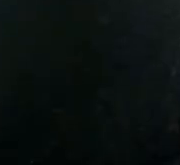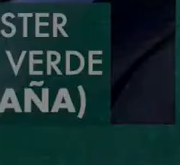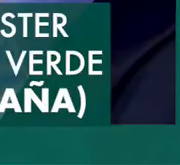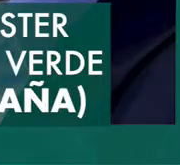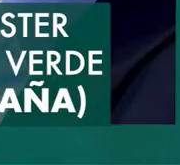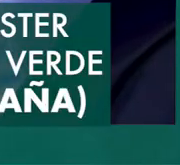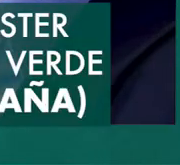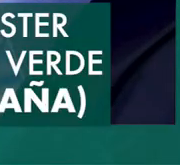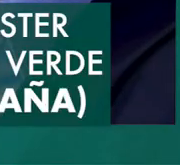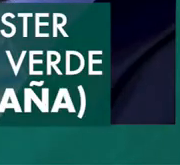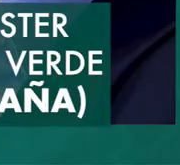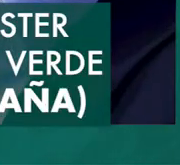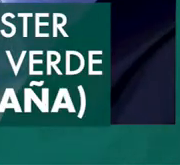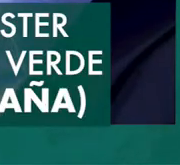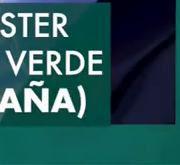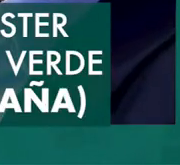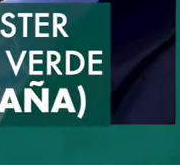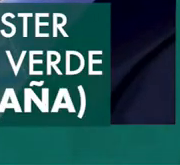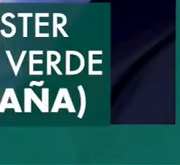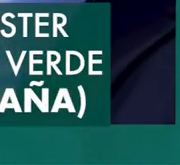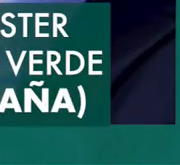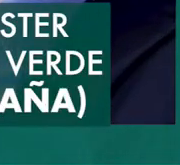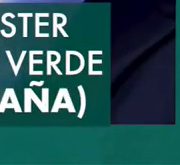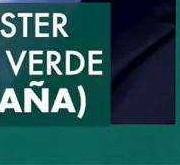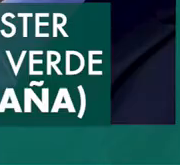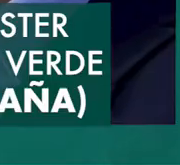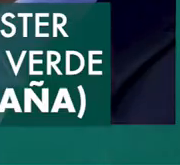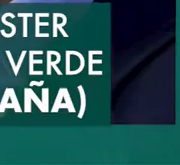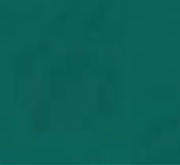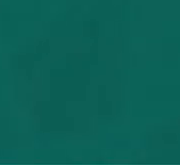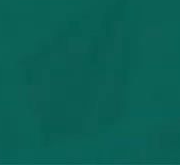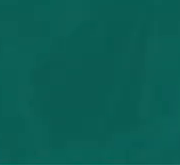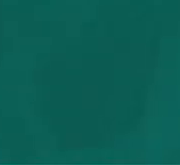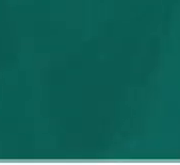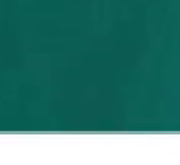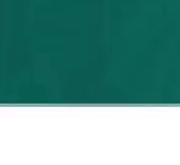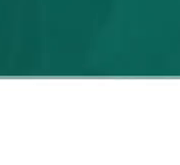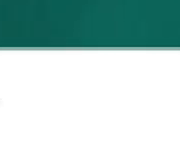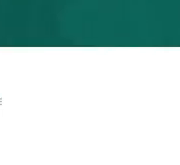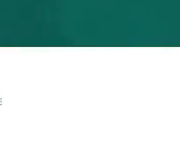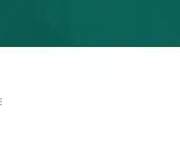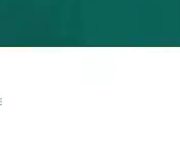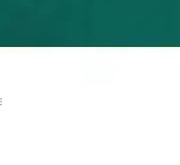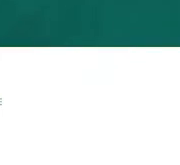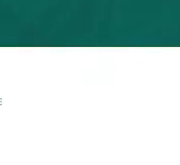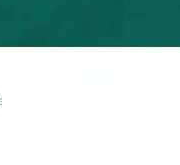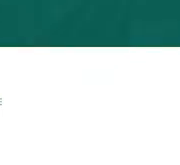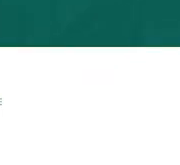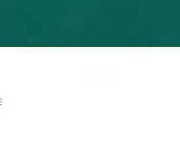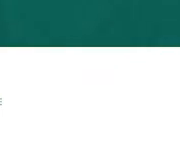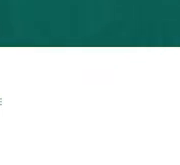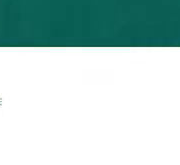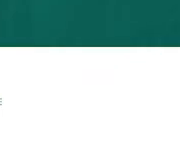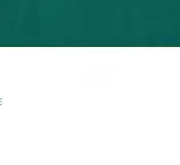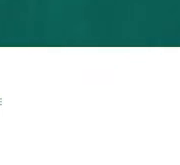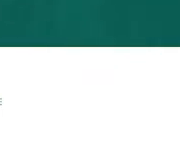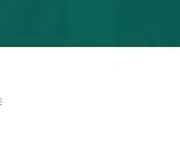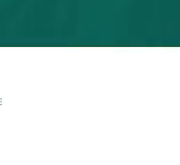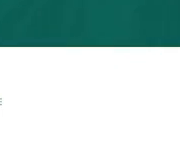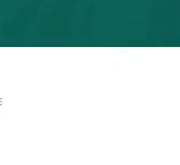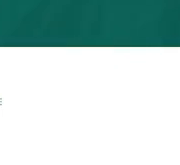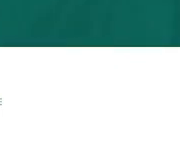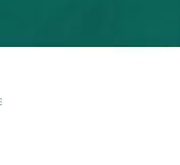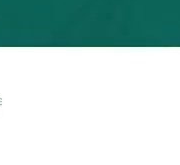sostenible. Con expositores nacionales e internacionales. Este 7 de marzo, en el Centro de Convenciones de Costa